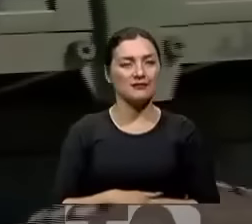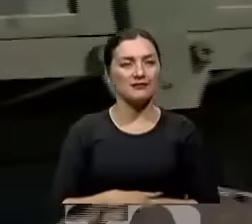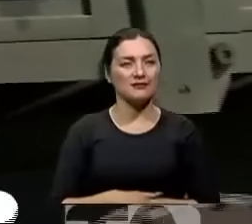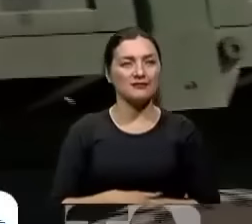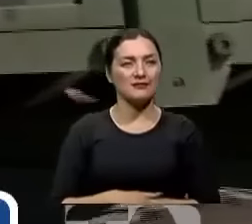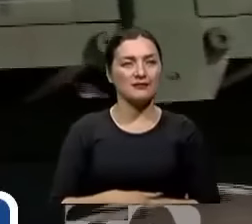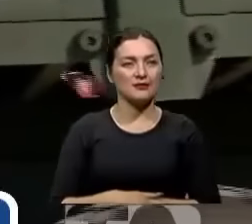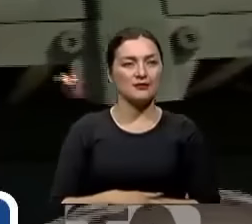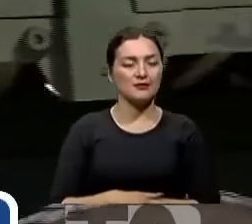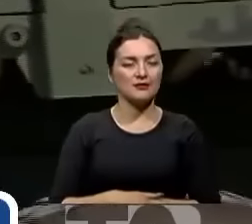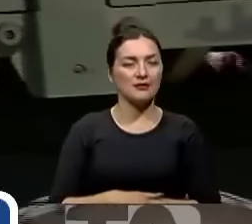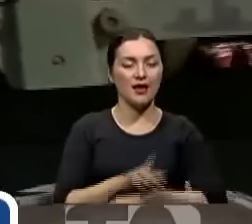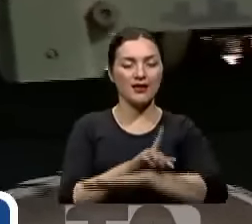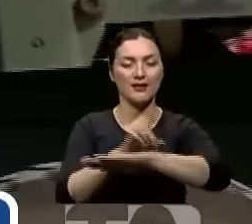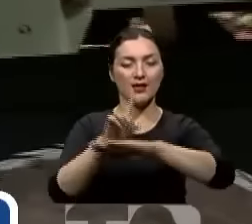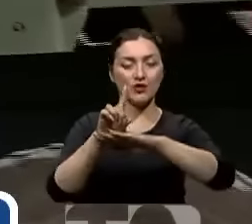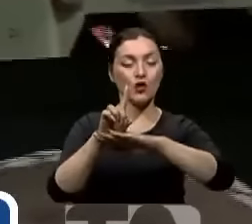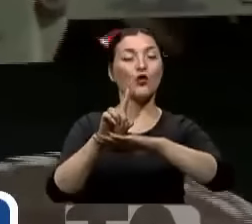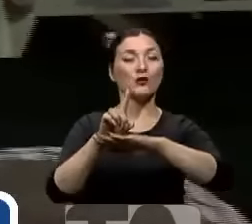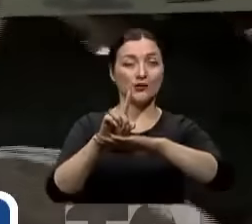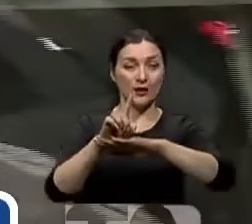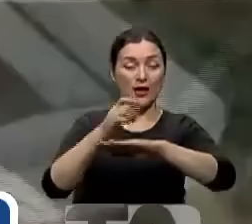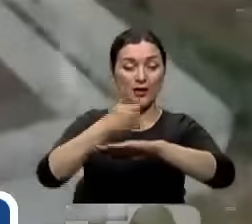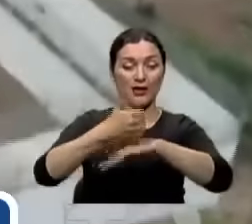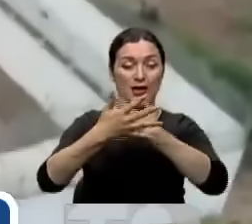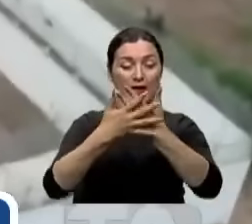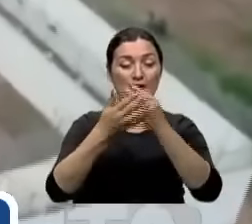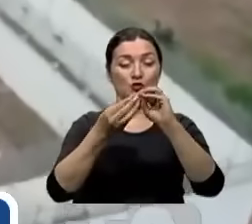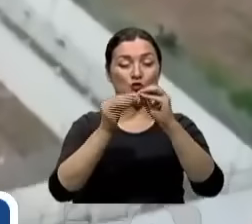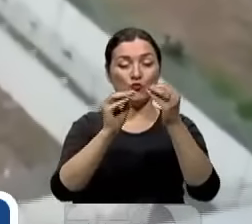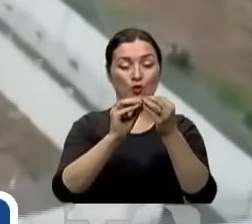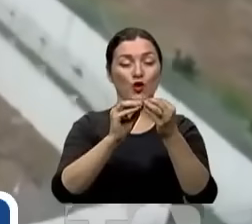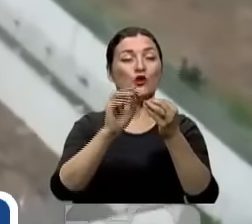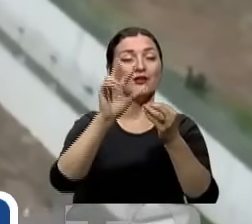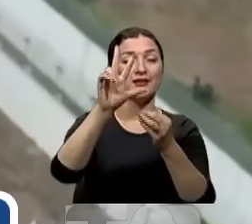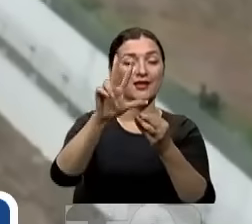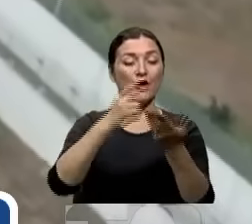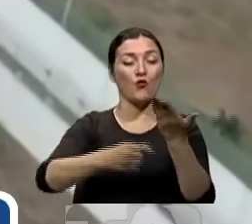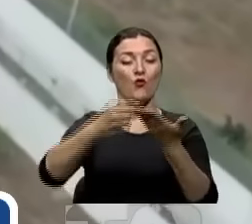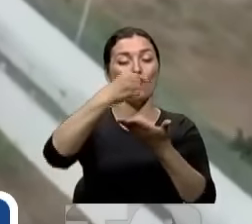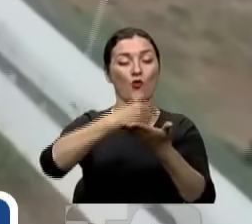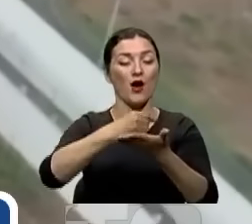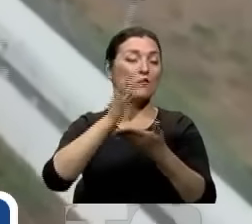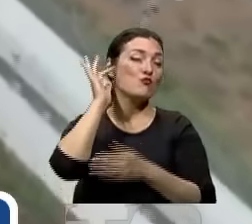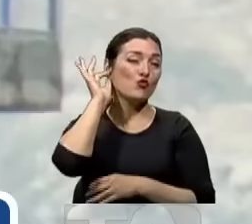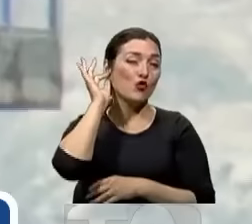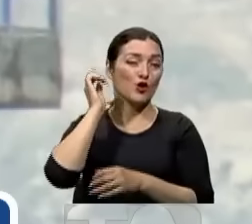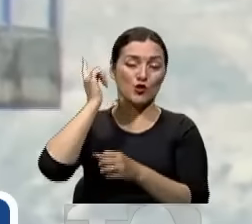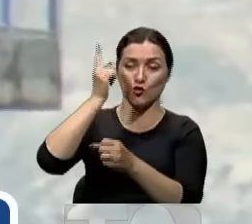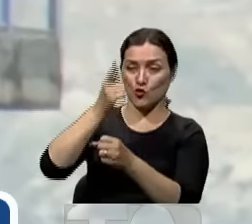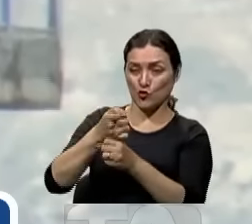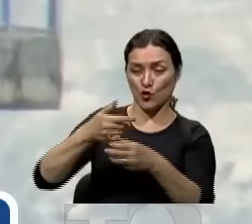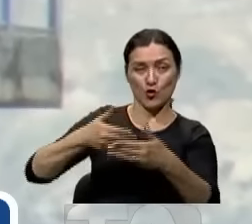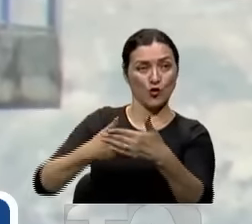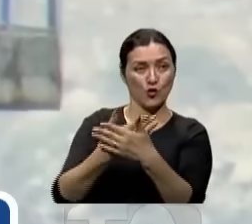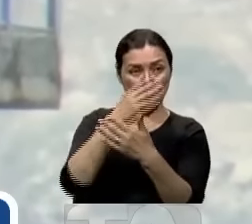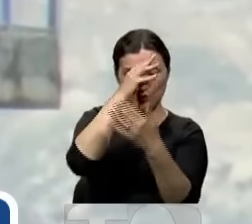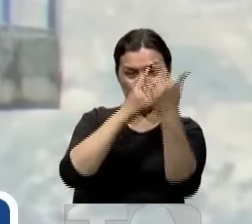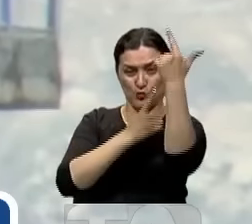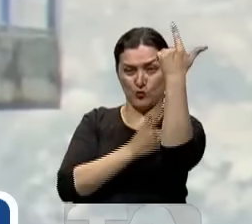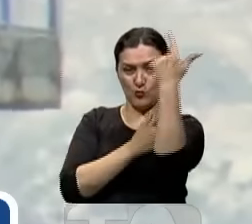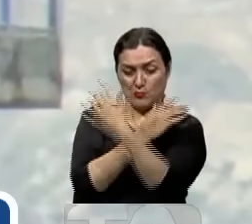Fue la misma directora del Centro de Privación de Libertad Guayas número 3, Marta Macías Cedeño, quien ordenó una nueva requisa a los 9 uniformados de las